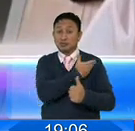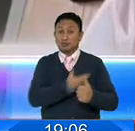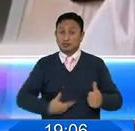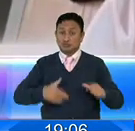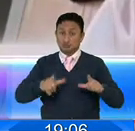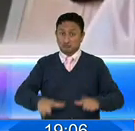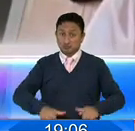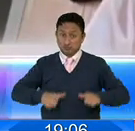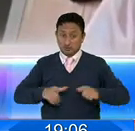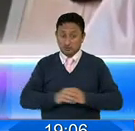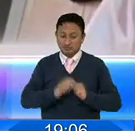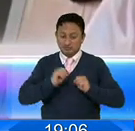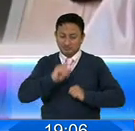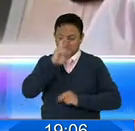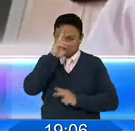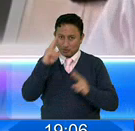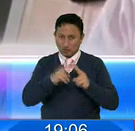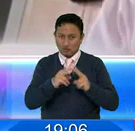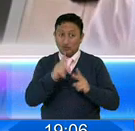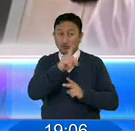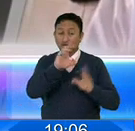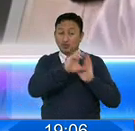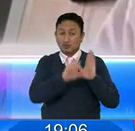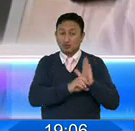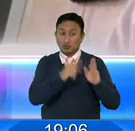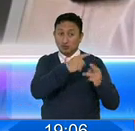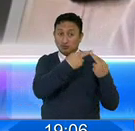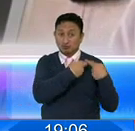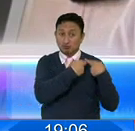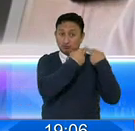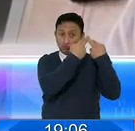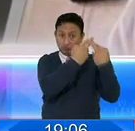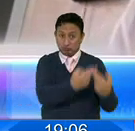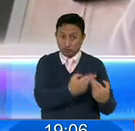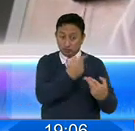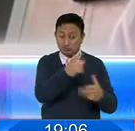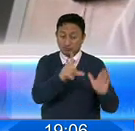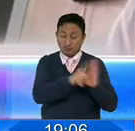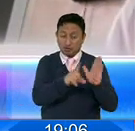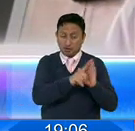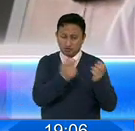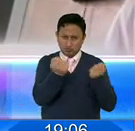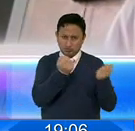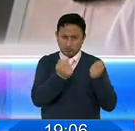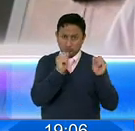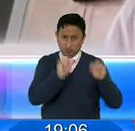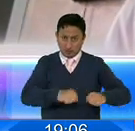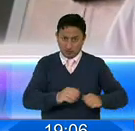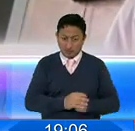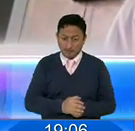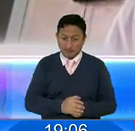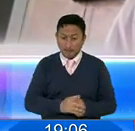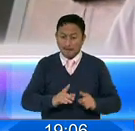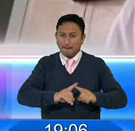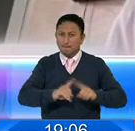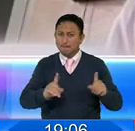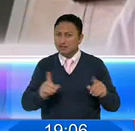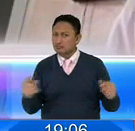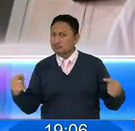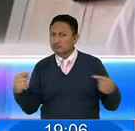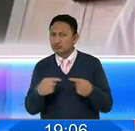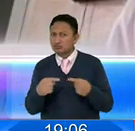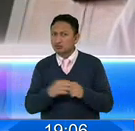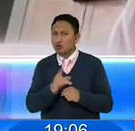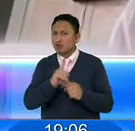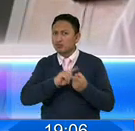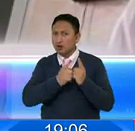le reconoce la Constitución la potestad de reglamentar una ley, pero no puede contradecir o